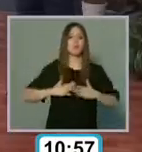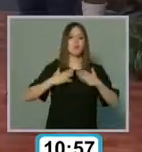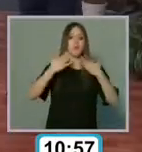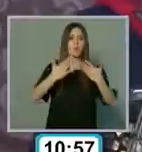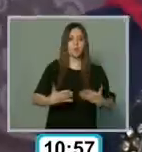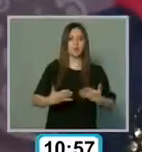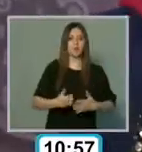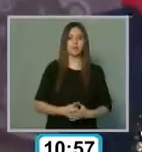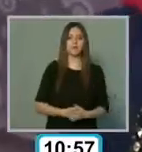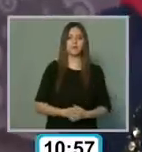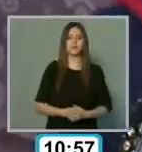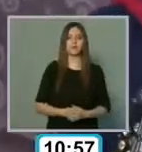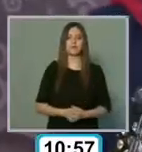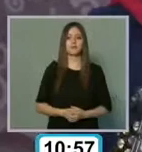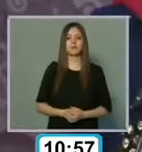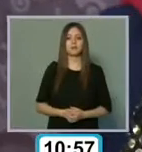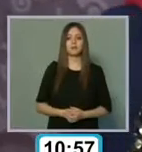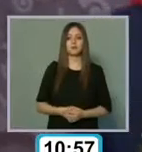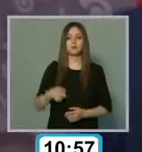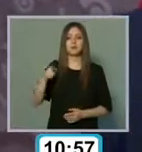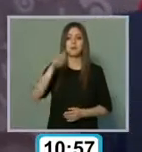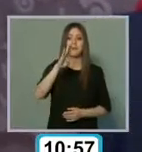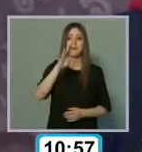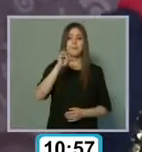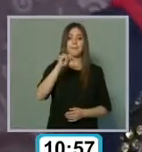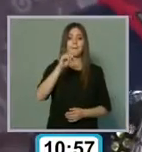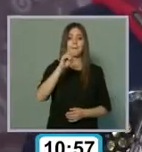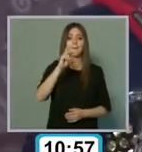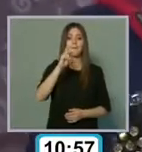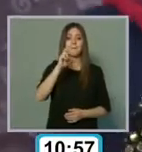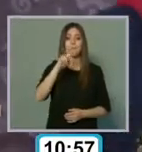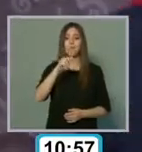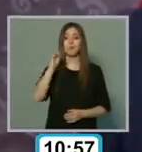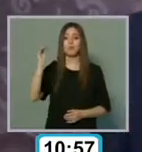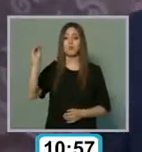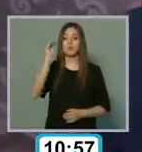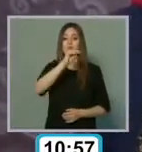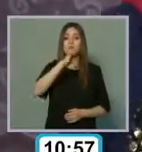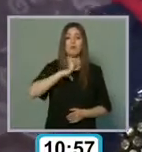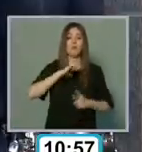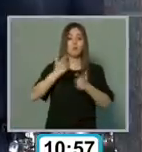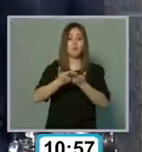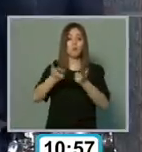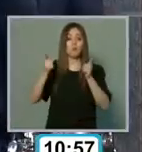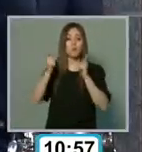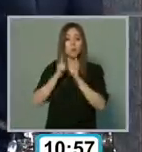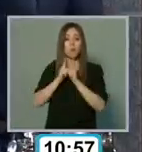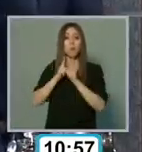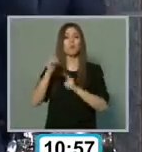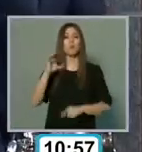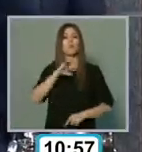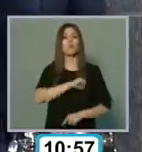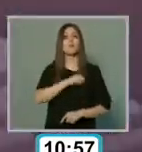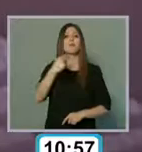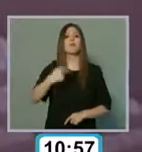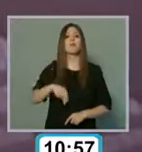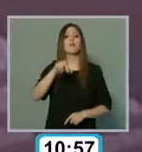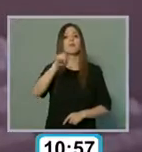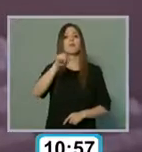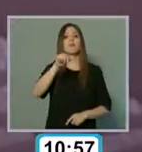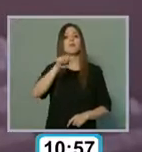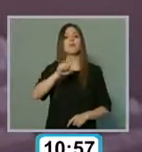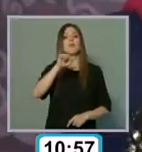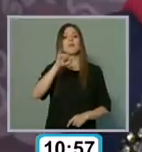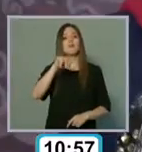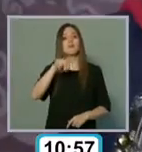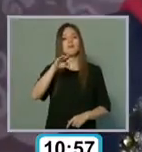Imperfecto te abrió las puertas en todos lados también. Sí. Hay clubes de fans que se llaman Imperfectas. Las imperfectas de Fernando Corona. Que sí. bueno,